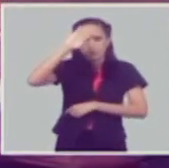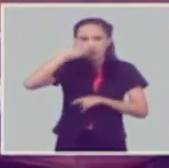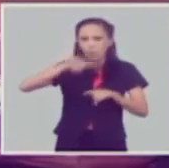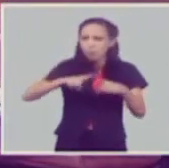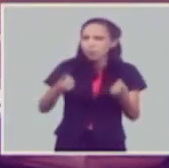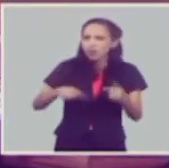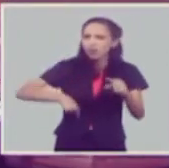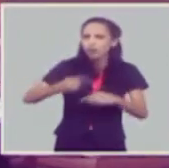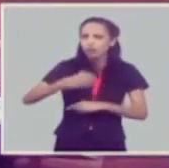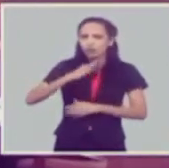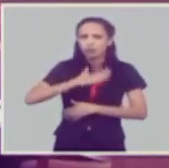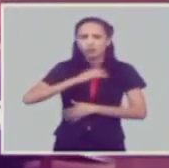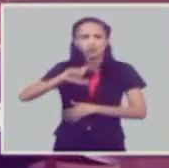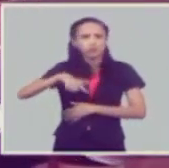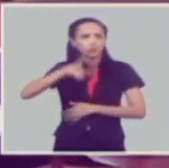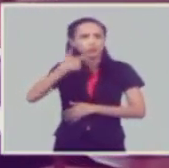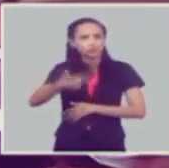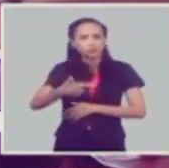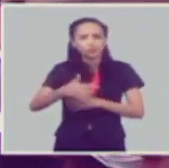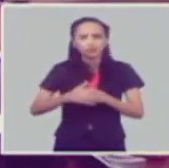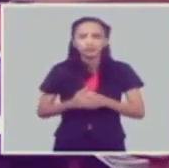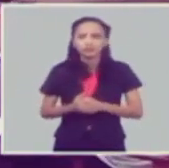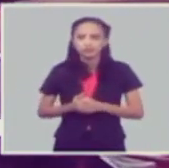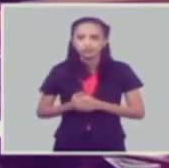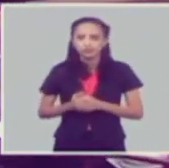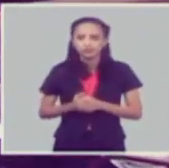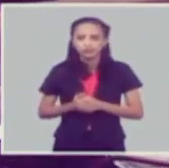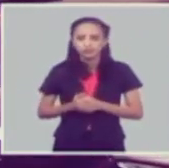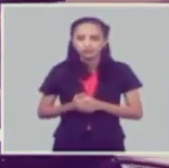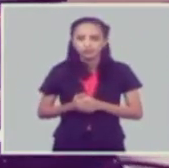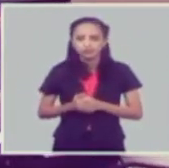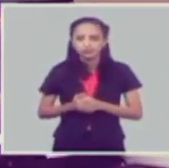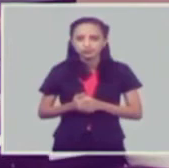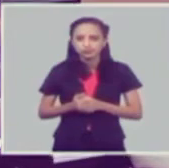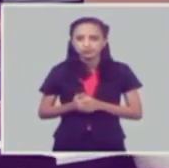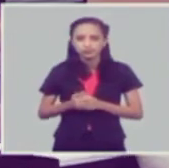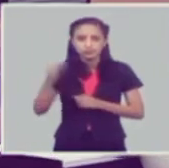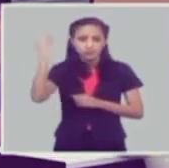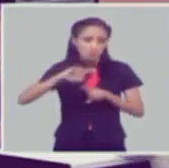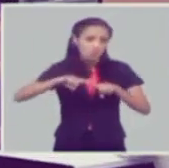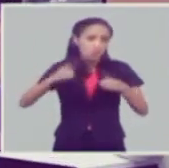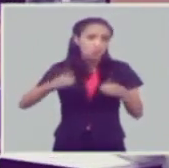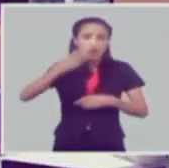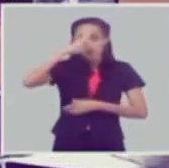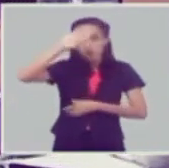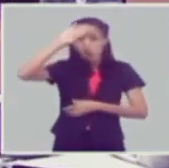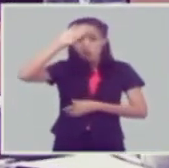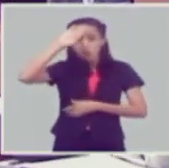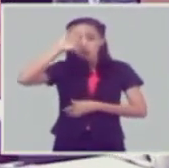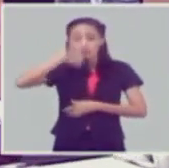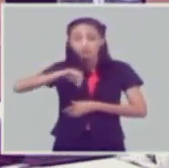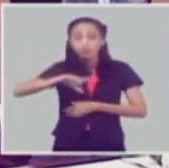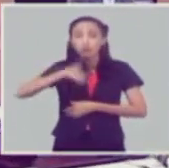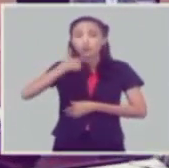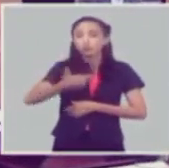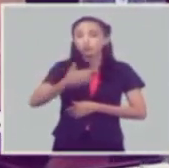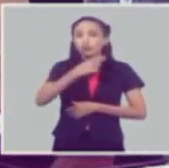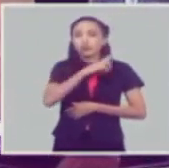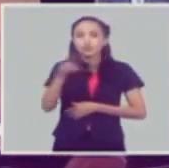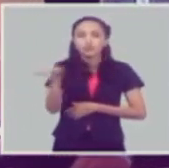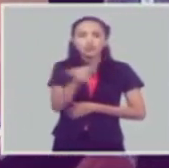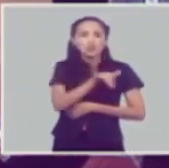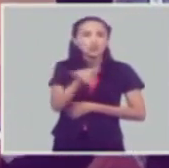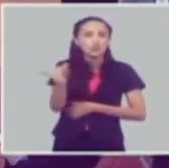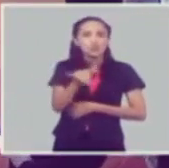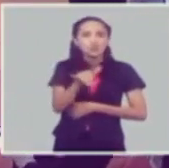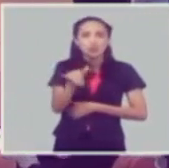nuestra cultura? No es difícil descifrar el misterio. En Cuba, cultura y revolución son equivalencias